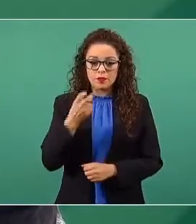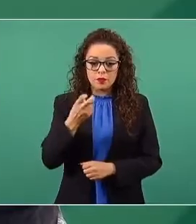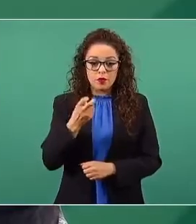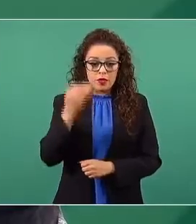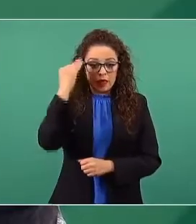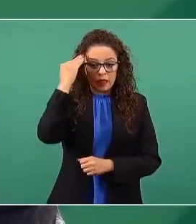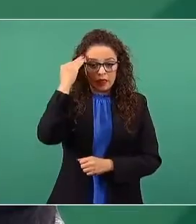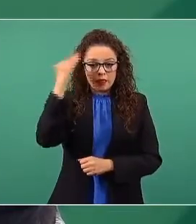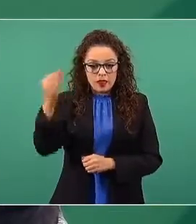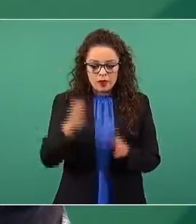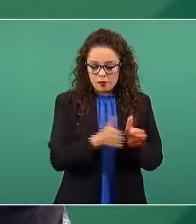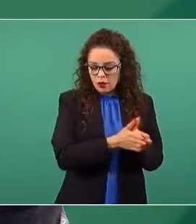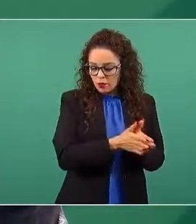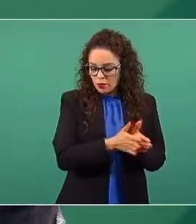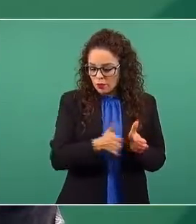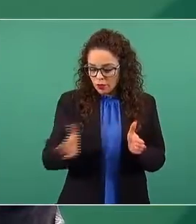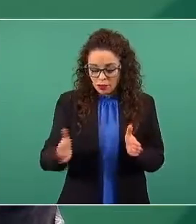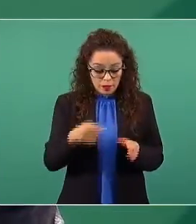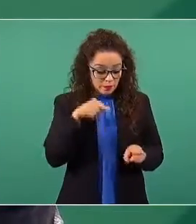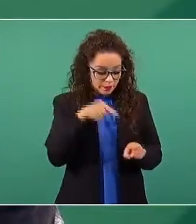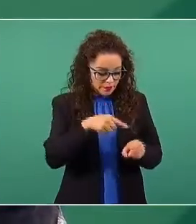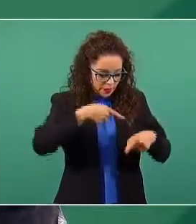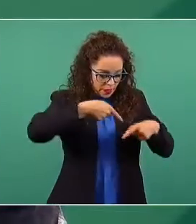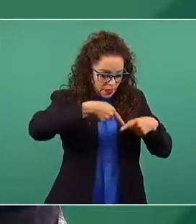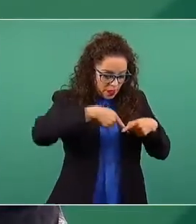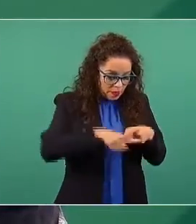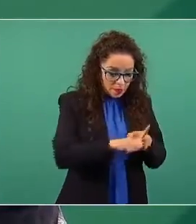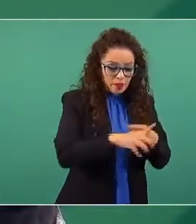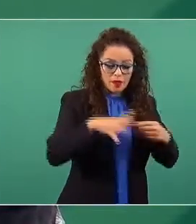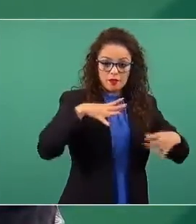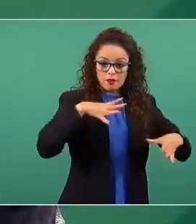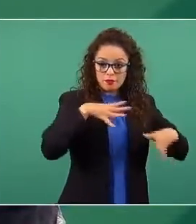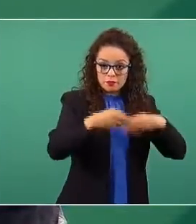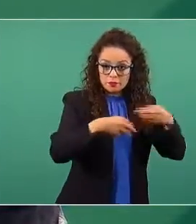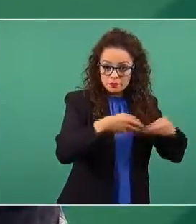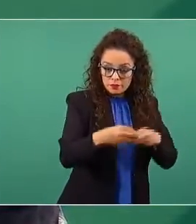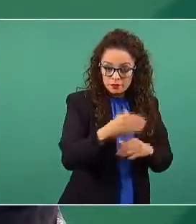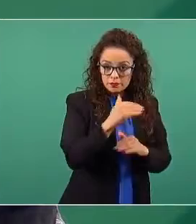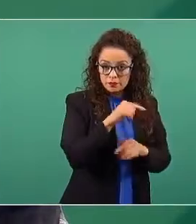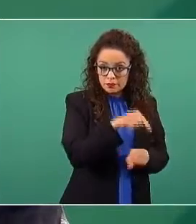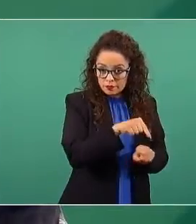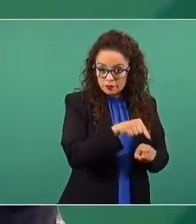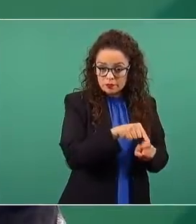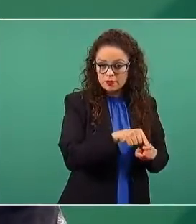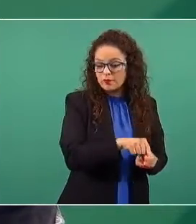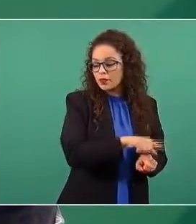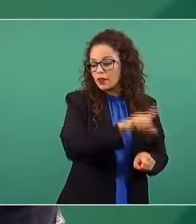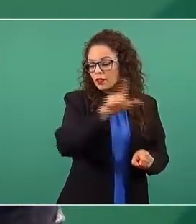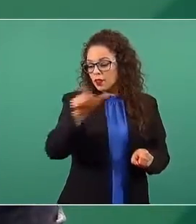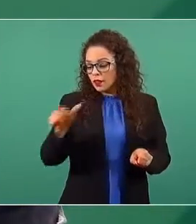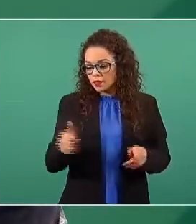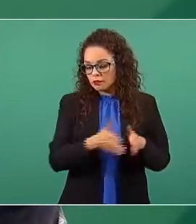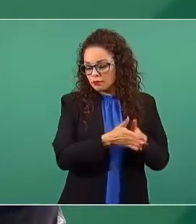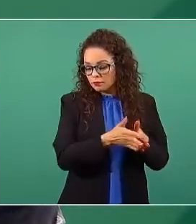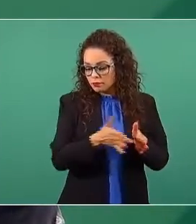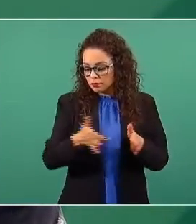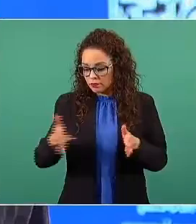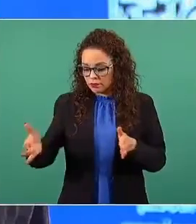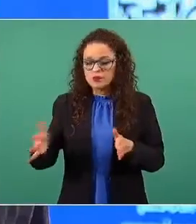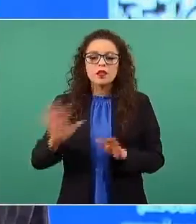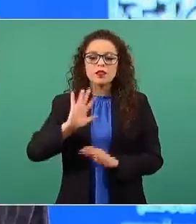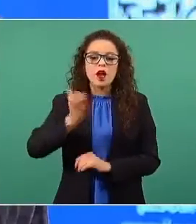periodo de inicio epidémico, de periodo de emergencia, pasan a ciclos